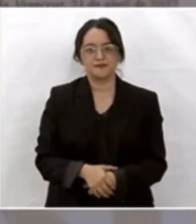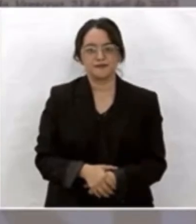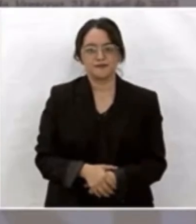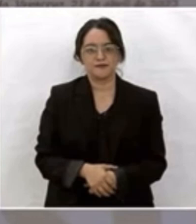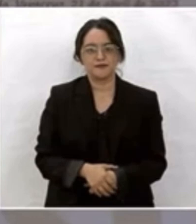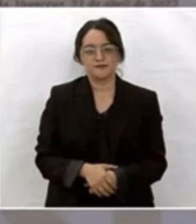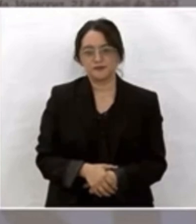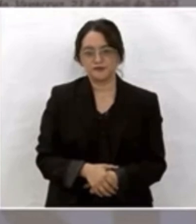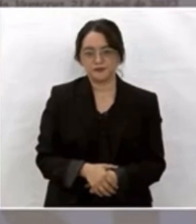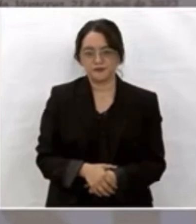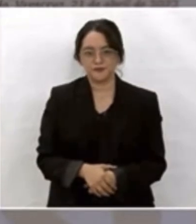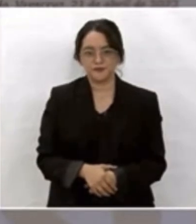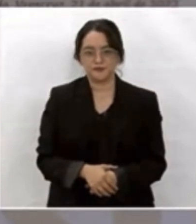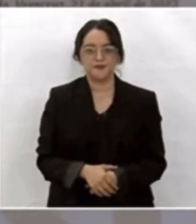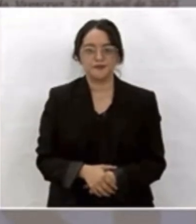Hay que decir